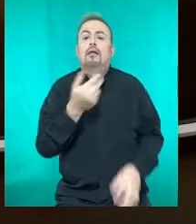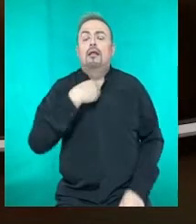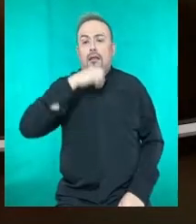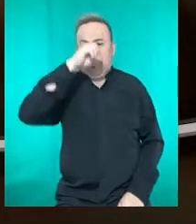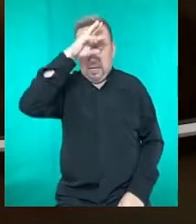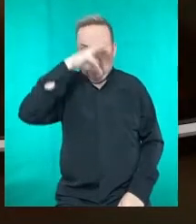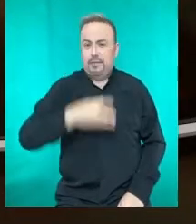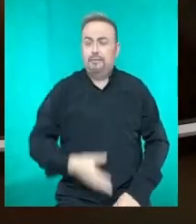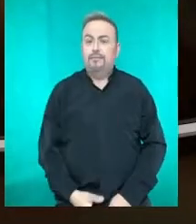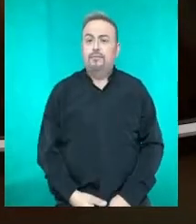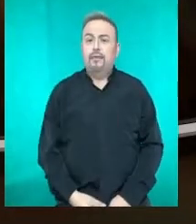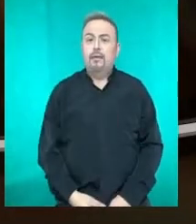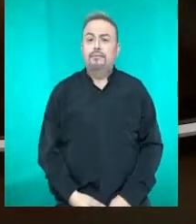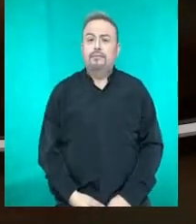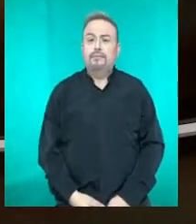Como bien